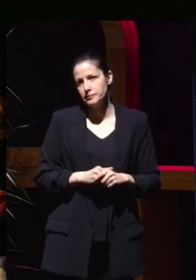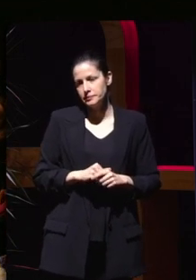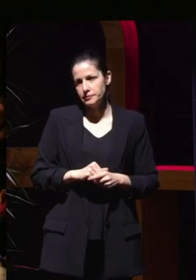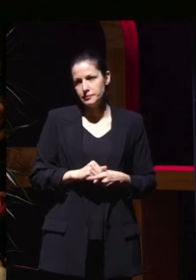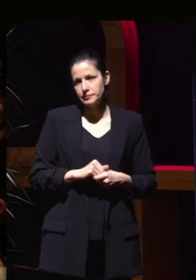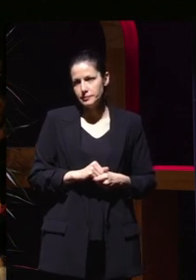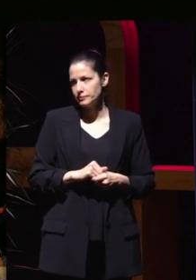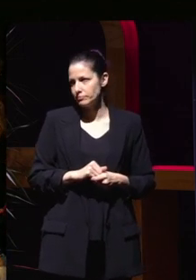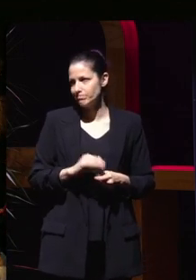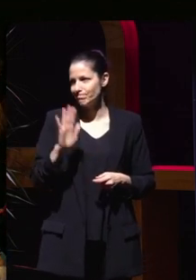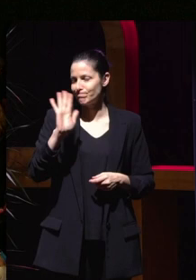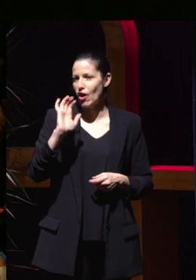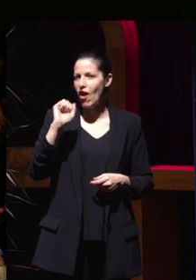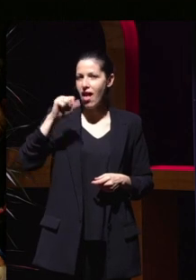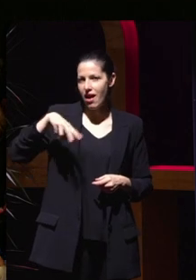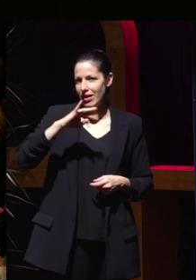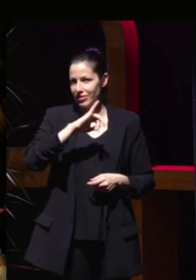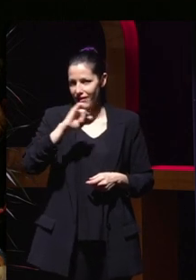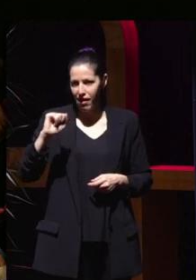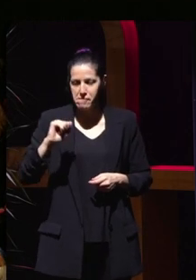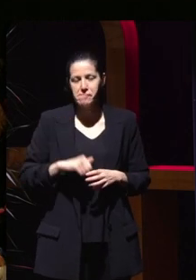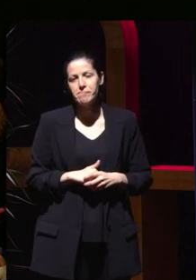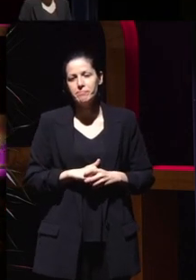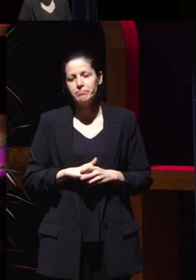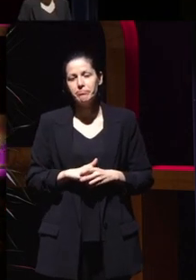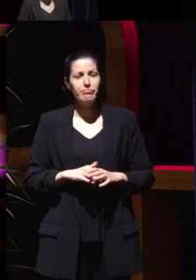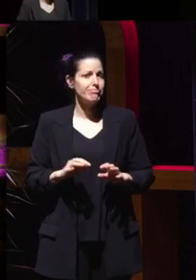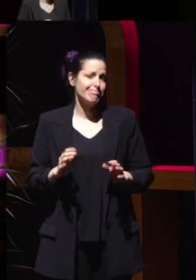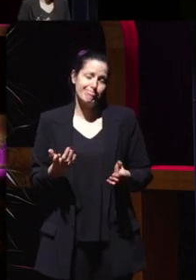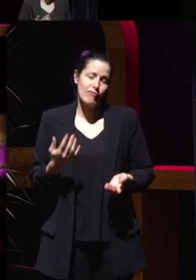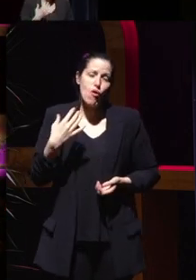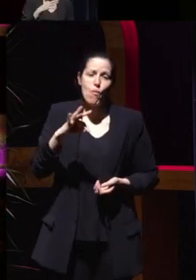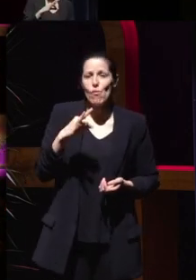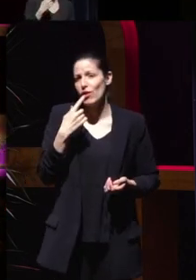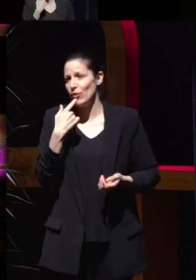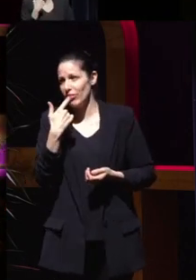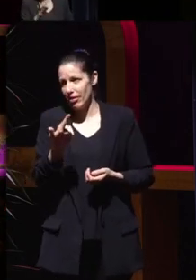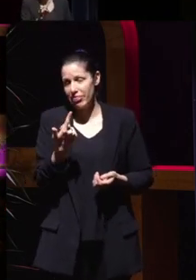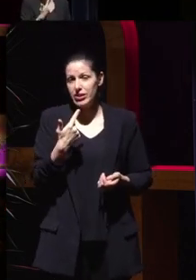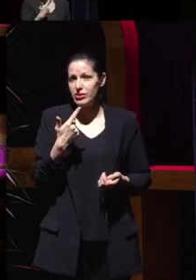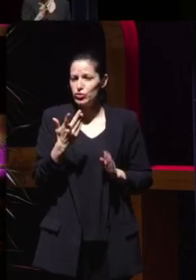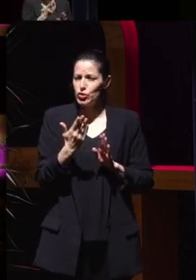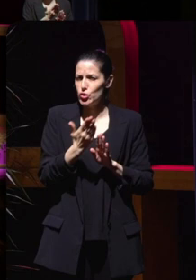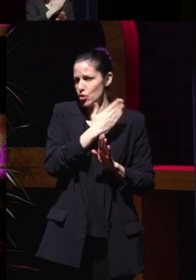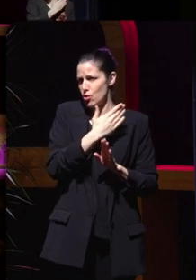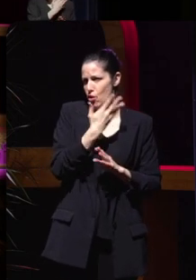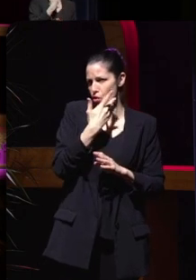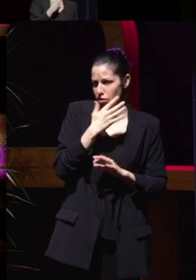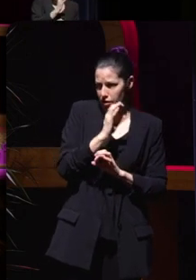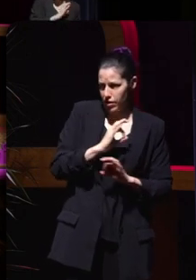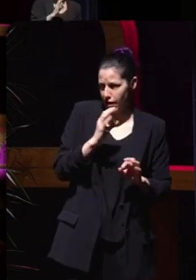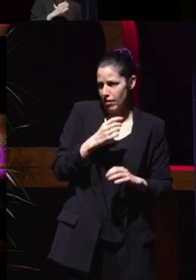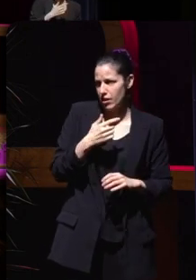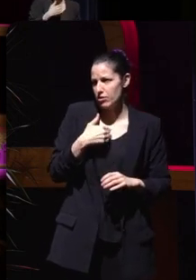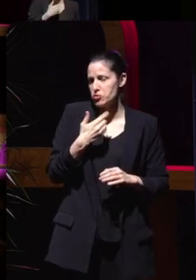Hola Andrea Hola qué tal nada yo suelo decirte que bueno yo no te conocía no soy del mundo del periodismo